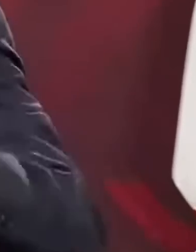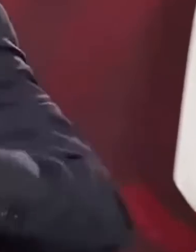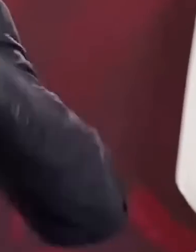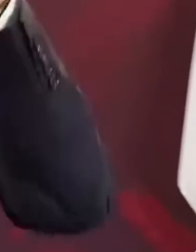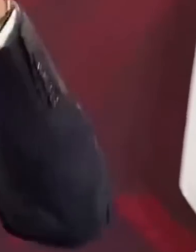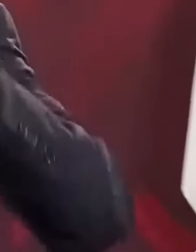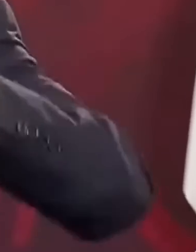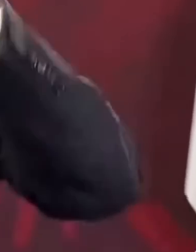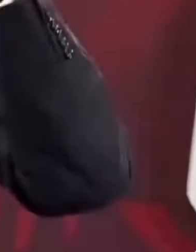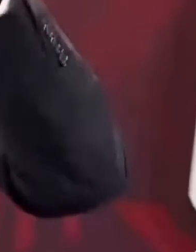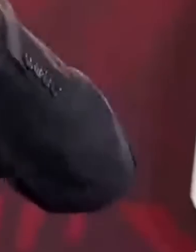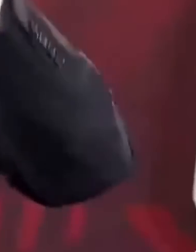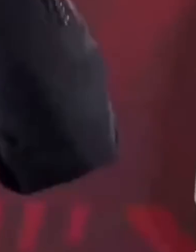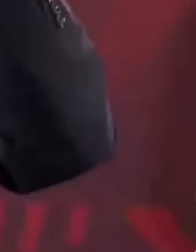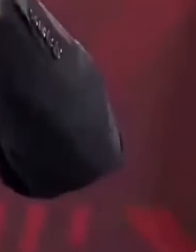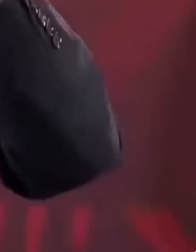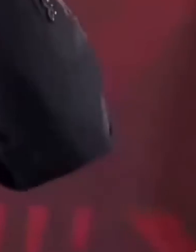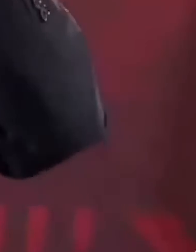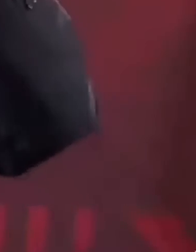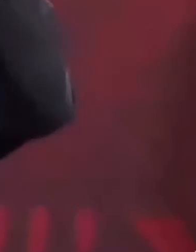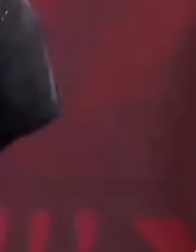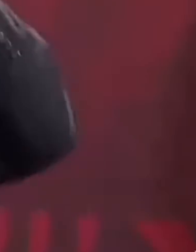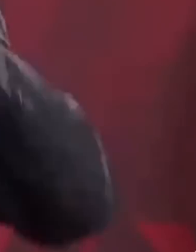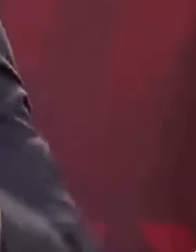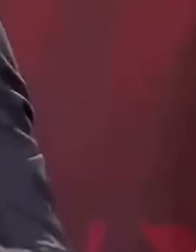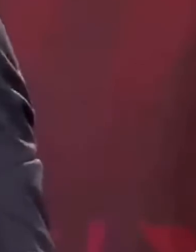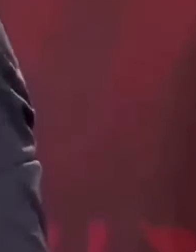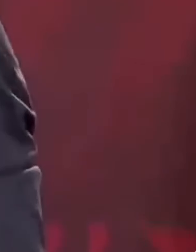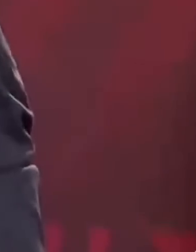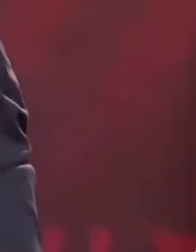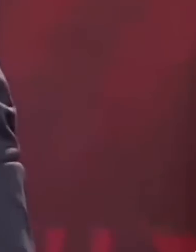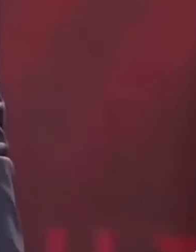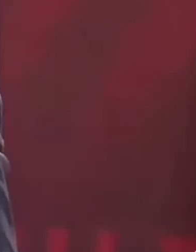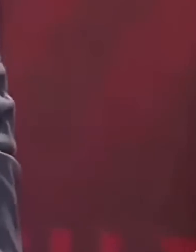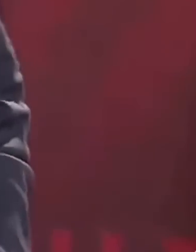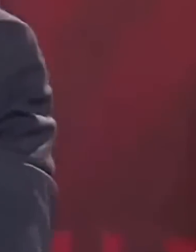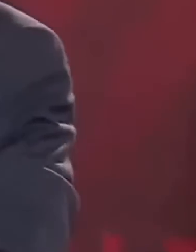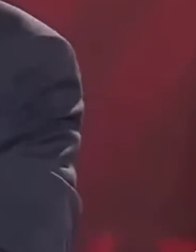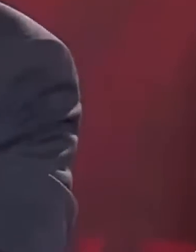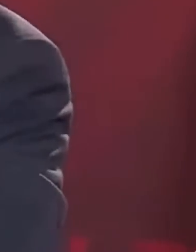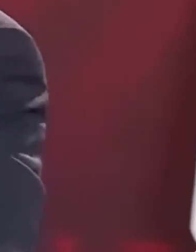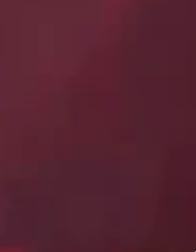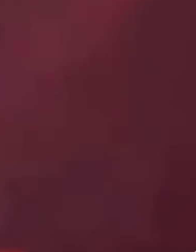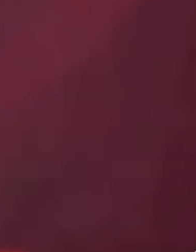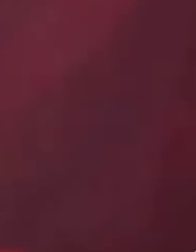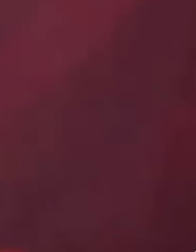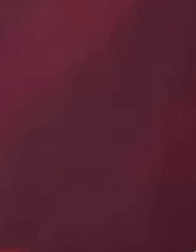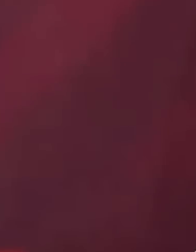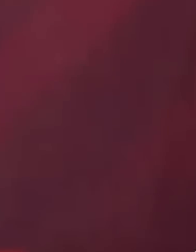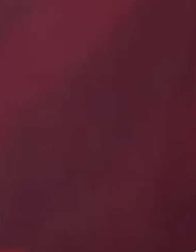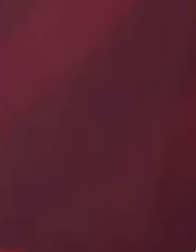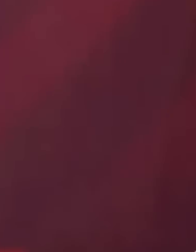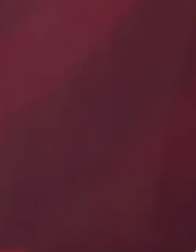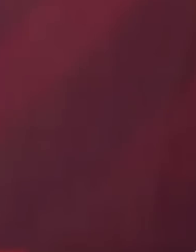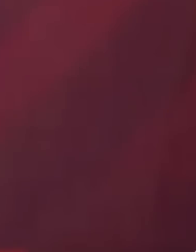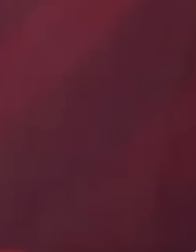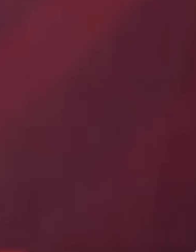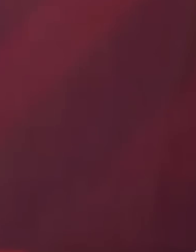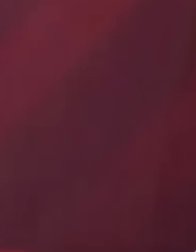porque se necesitan hacer otras reformas. Es que lo explicaba la vez